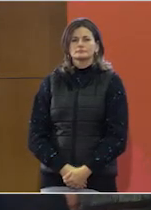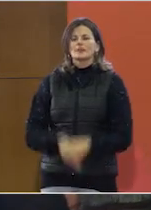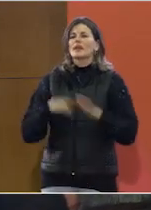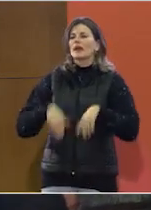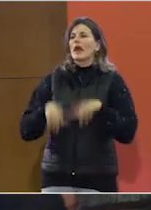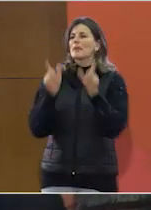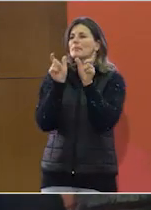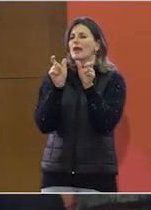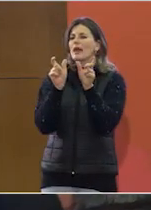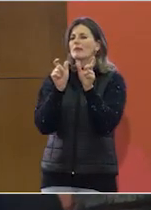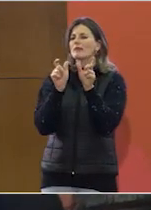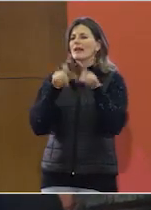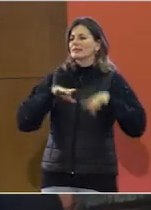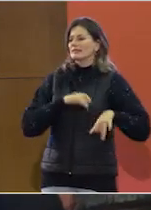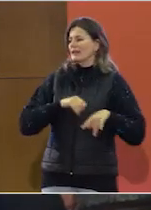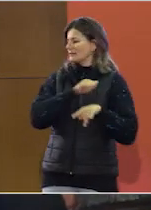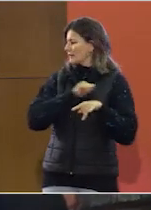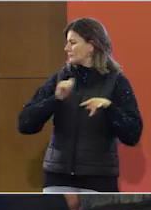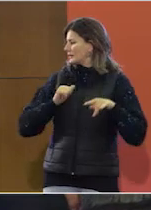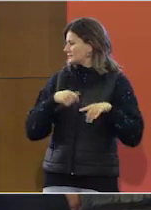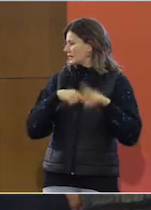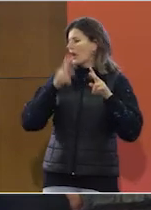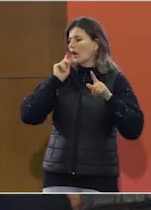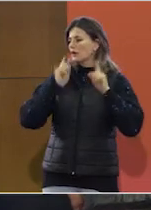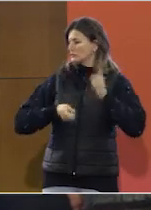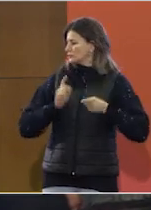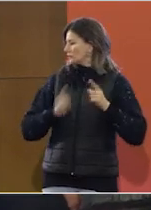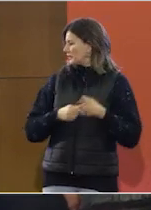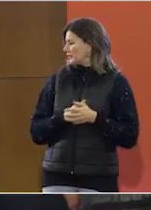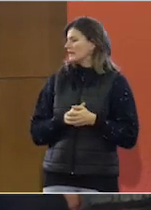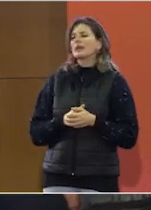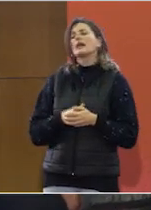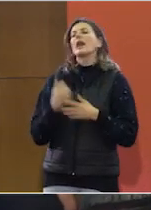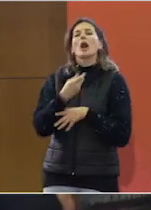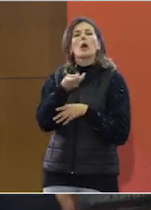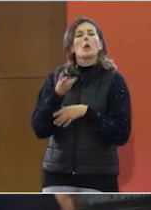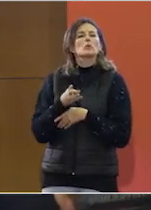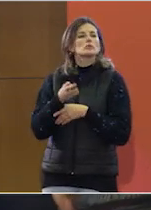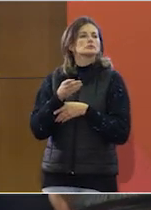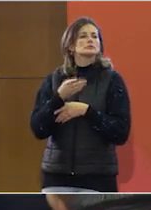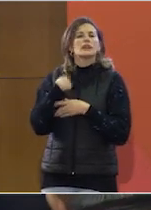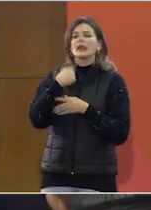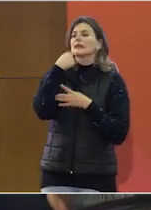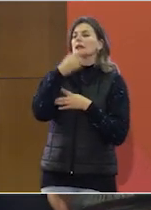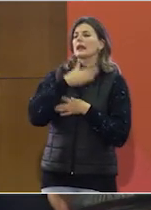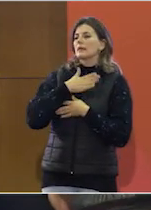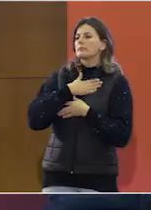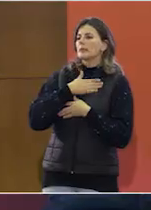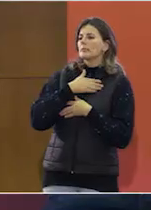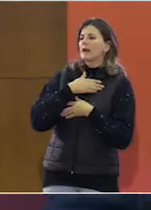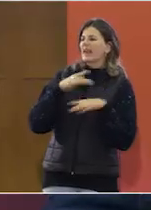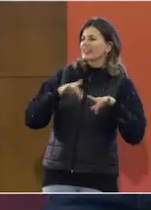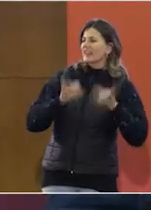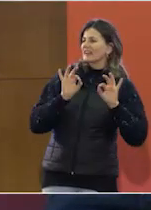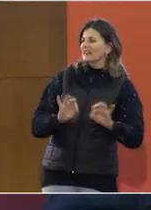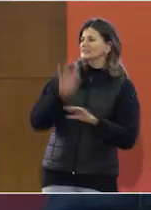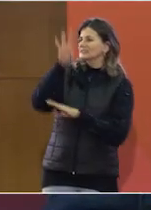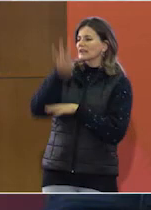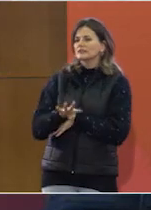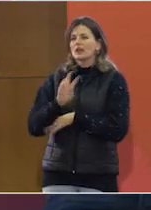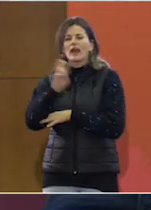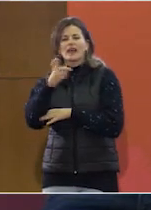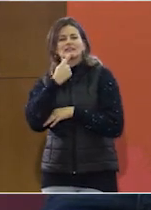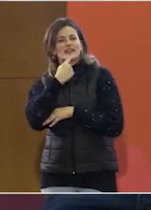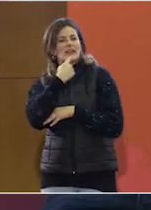la palabra patria o la palabra soberanía? Y habrá para algunos que digan mi patria es Cataluña, otros que digan mi